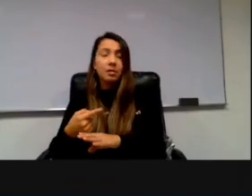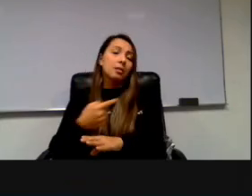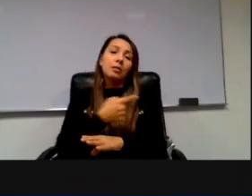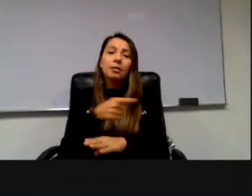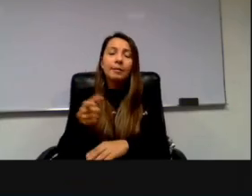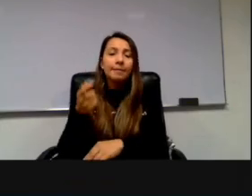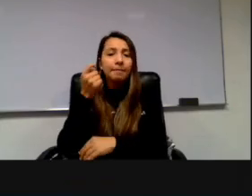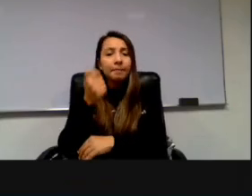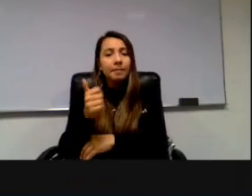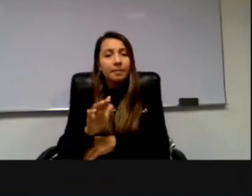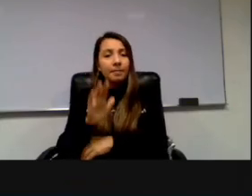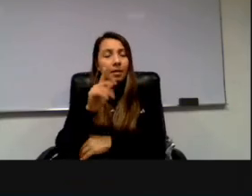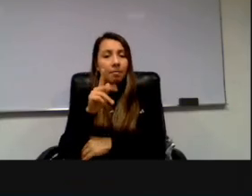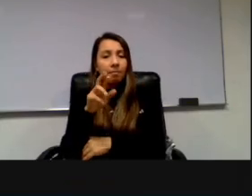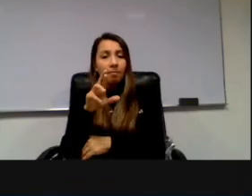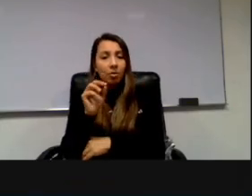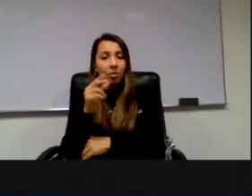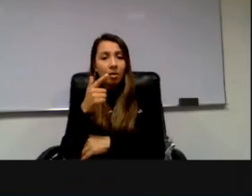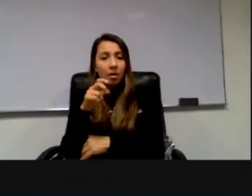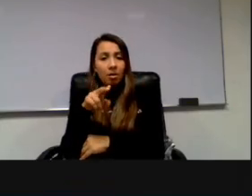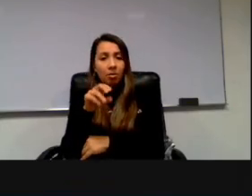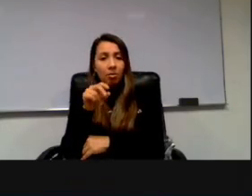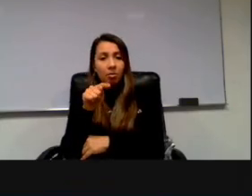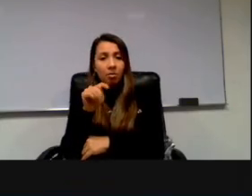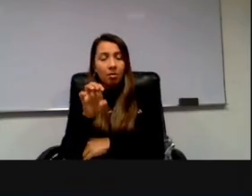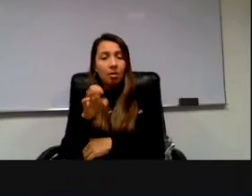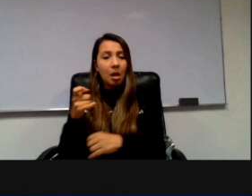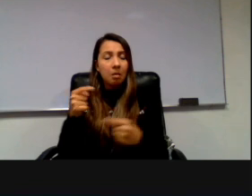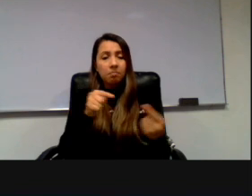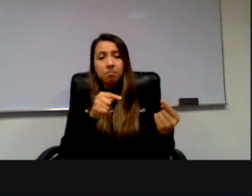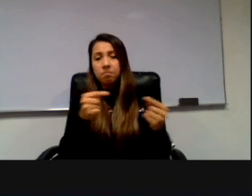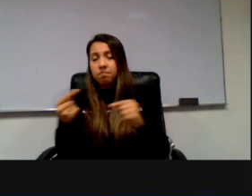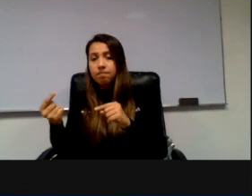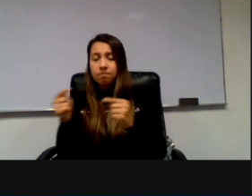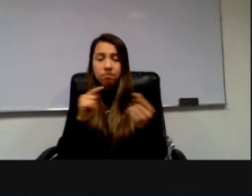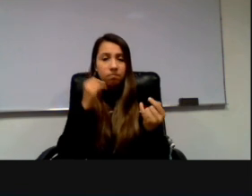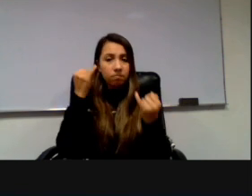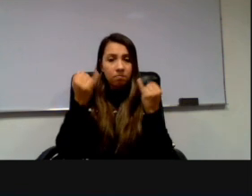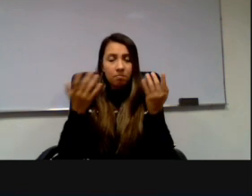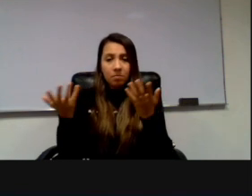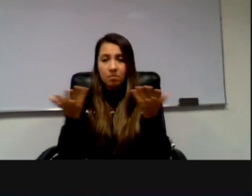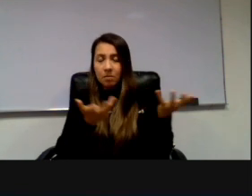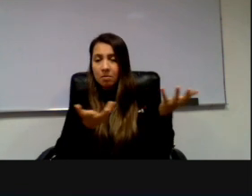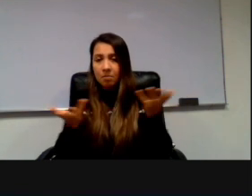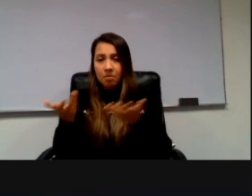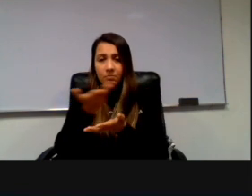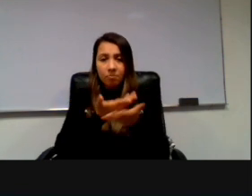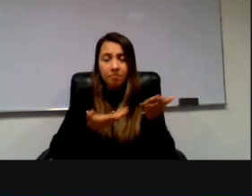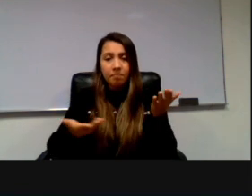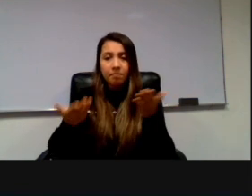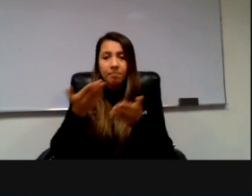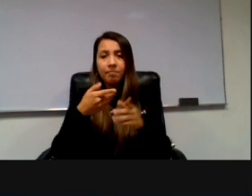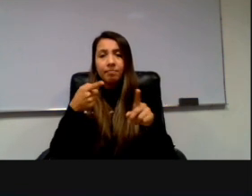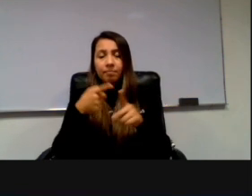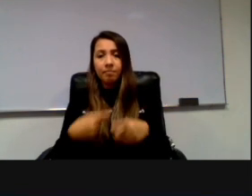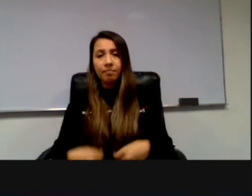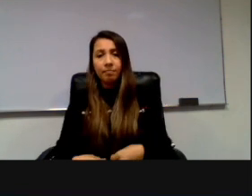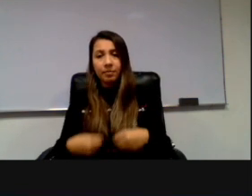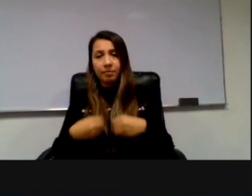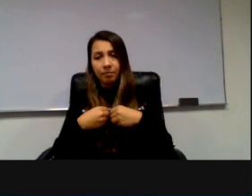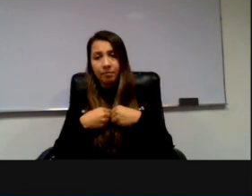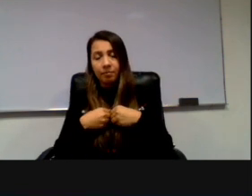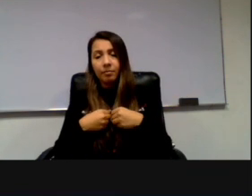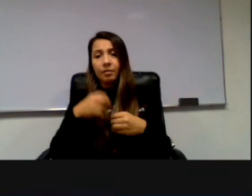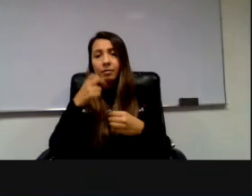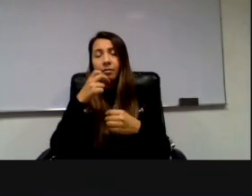a un progenote, ¿no? Y entonces empieza un debate en el campo de origen de la vida. Aquí está pues la propuesta de que el